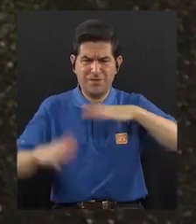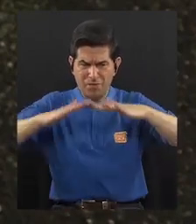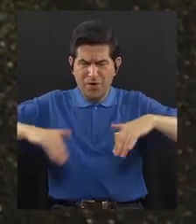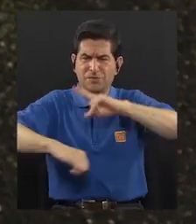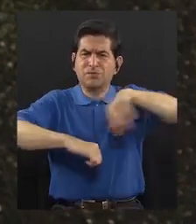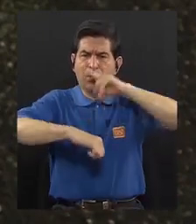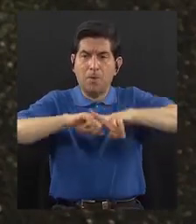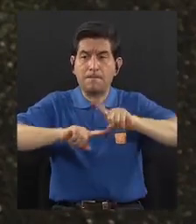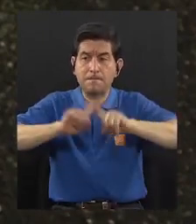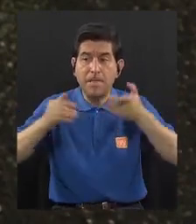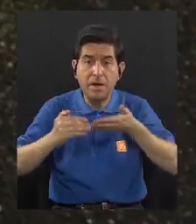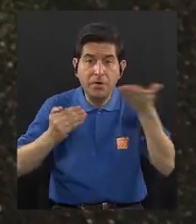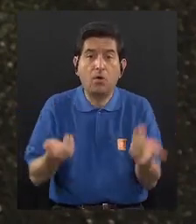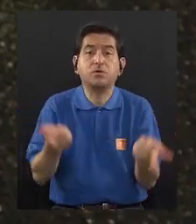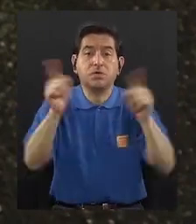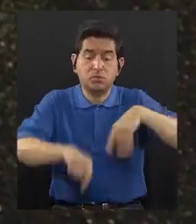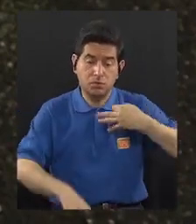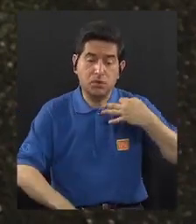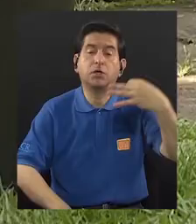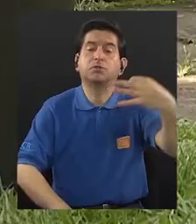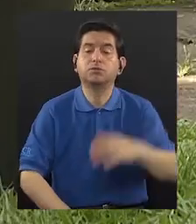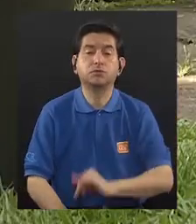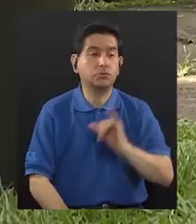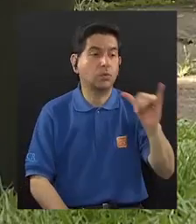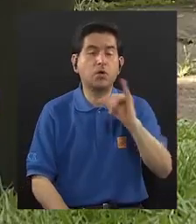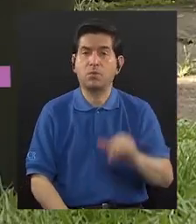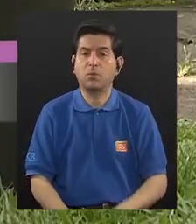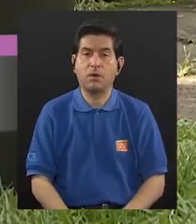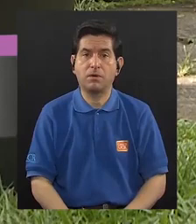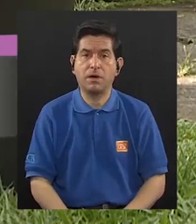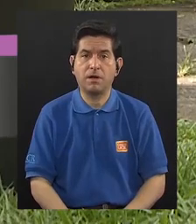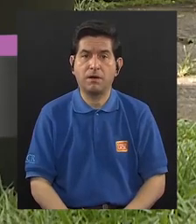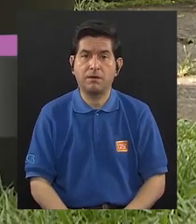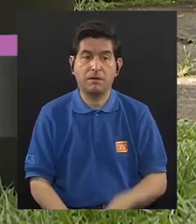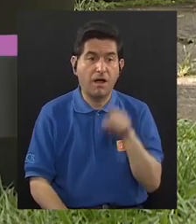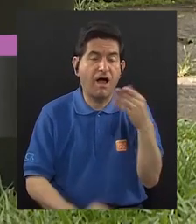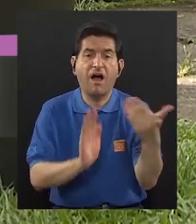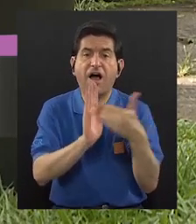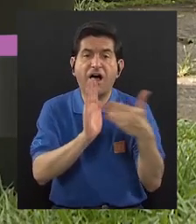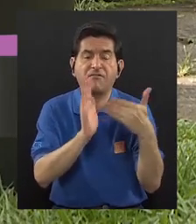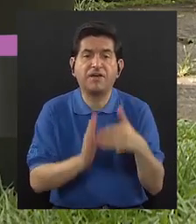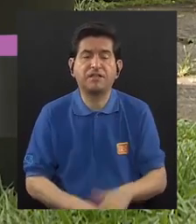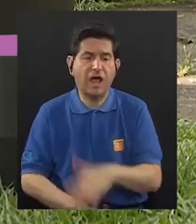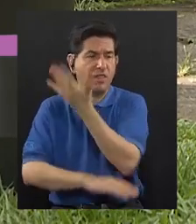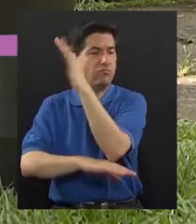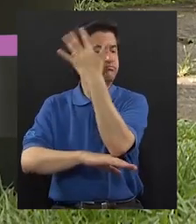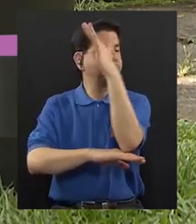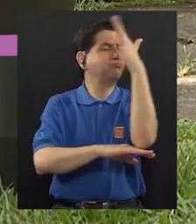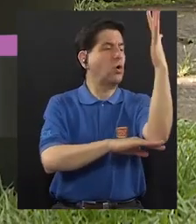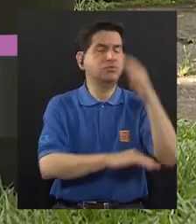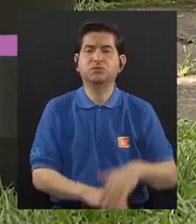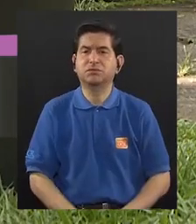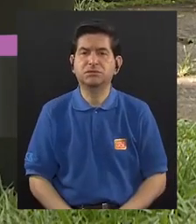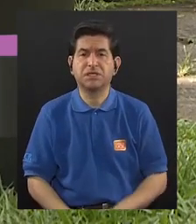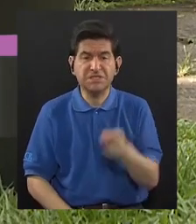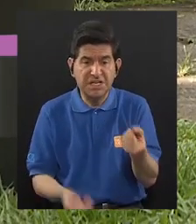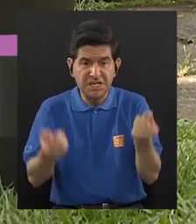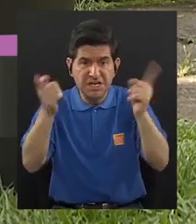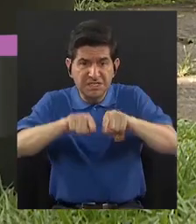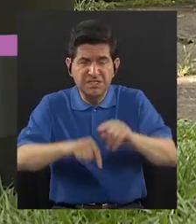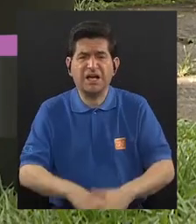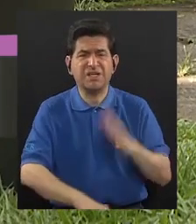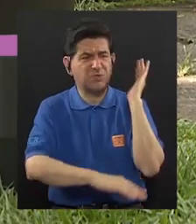ambiente natural pero pero son cosas que están dando diariamente igualmente cuando se afectan los bosques se afectan las selvas